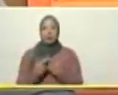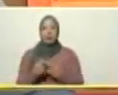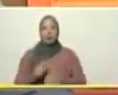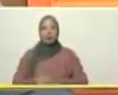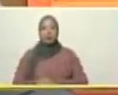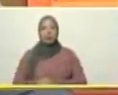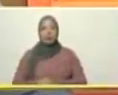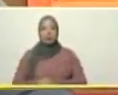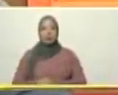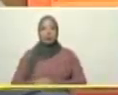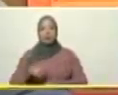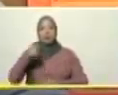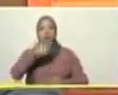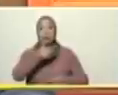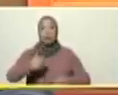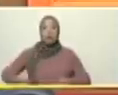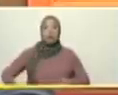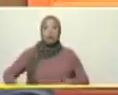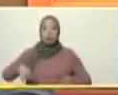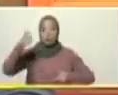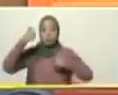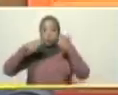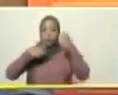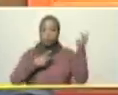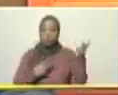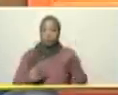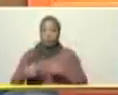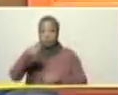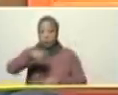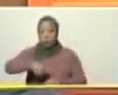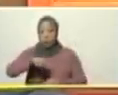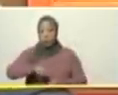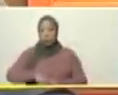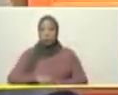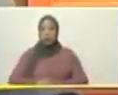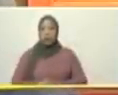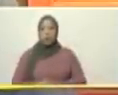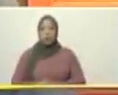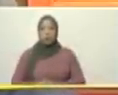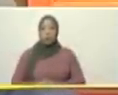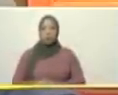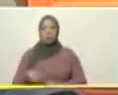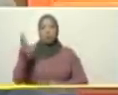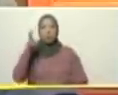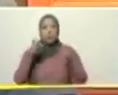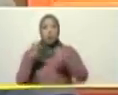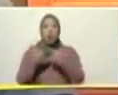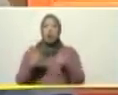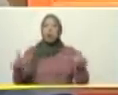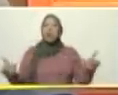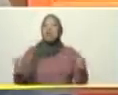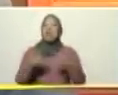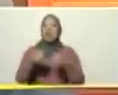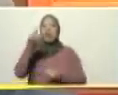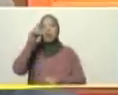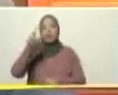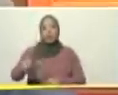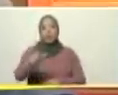lo menos los pueblos del mundo que tenemos la fortuna de darnos un gobierno autónomo, independiente, soberano y que apuesta por un